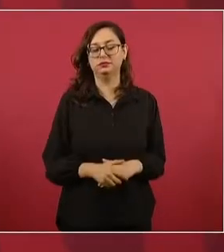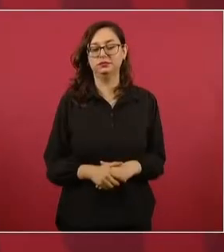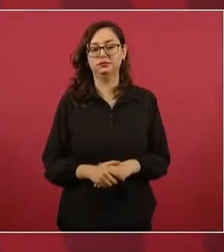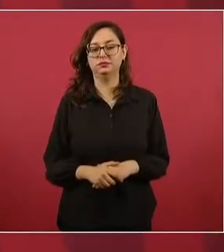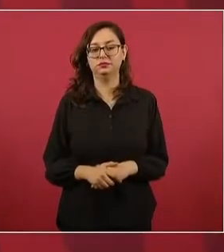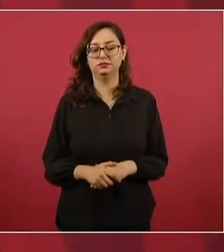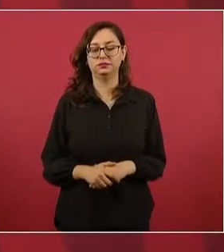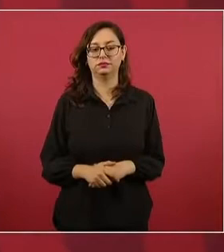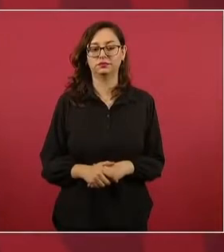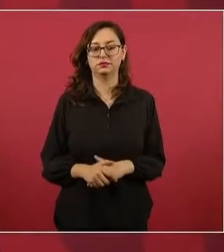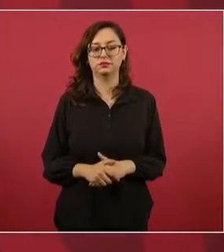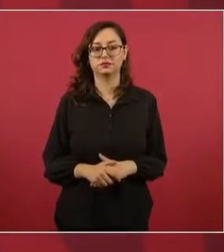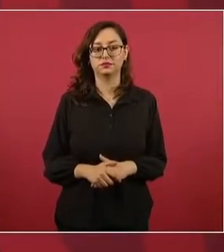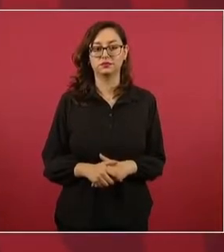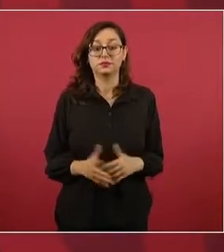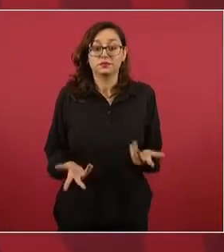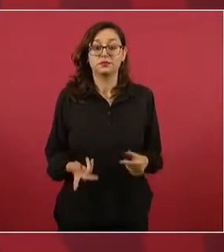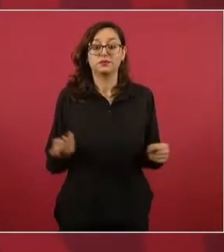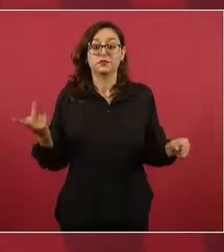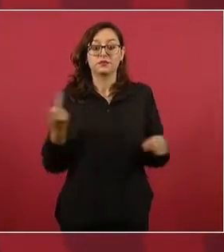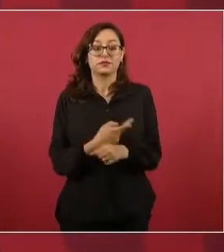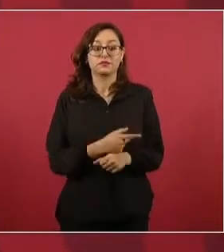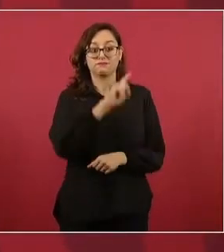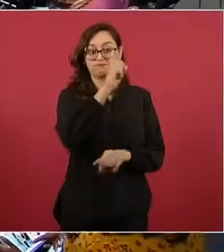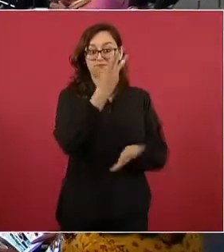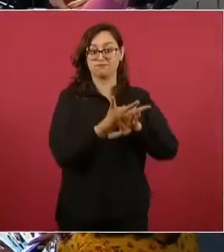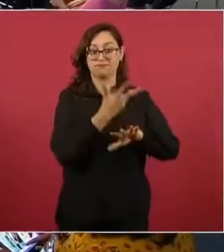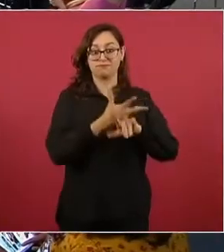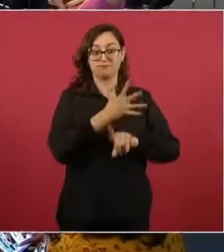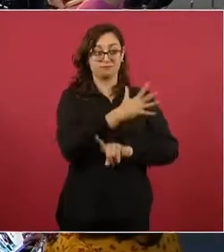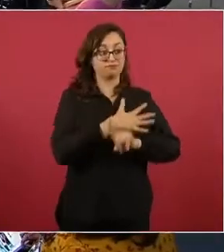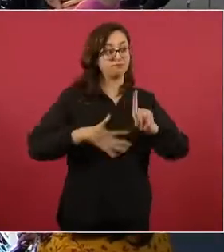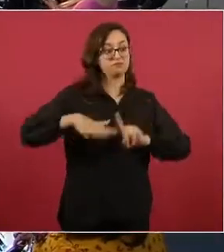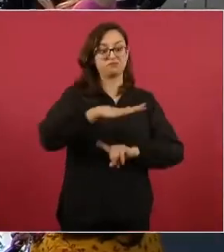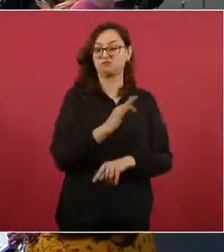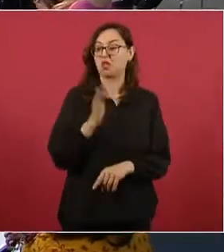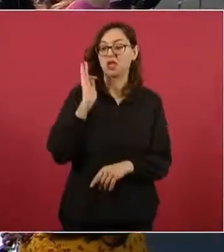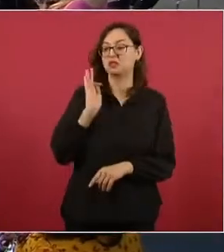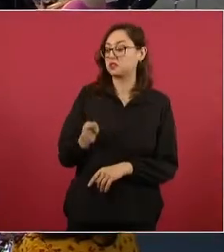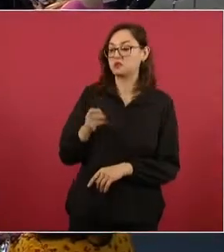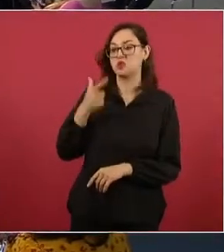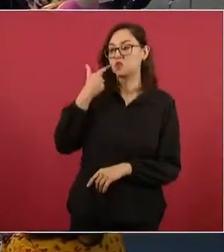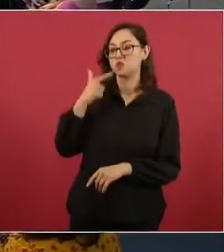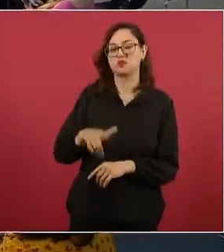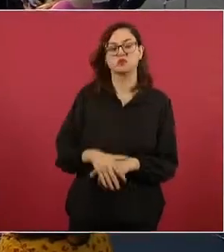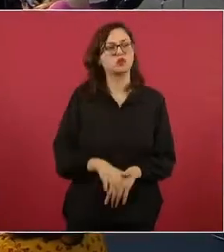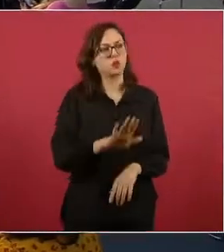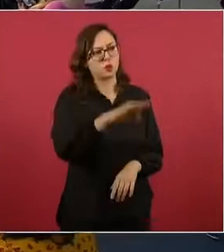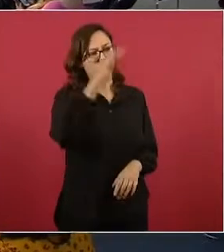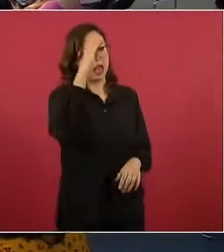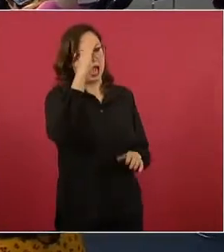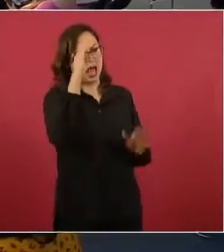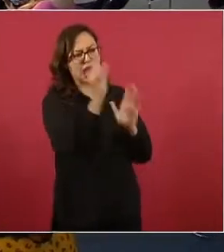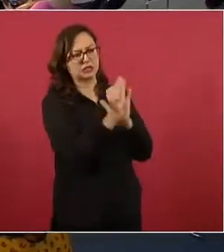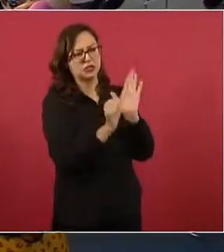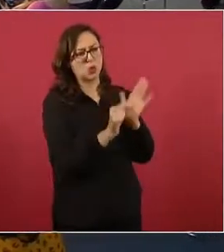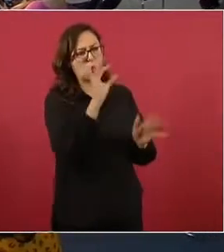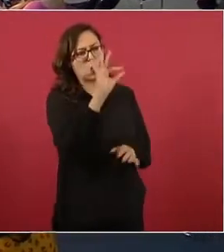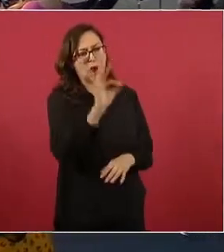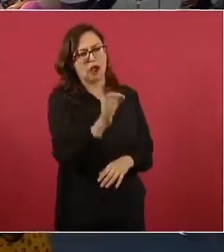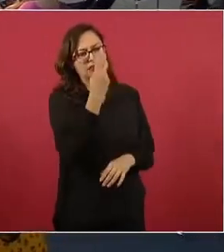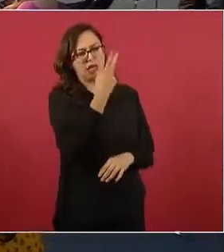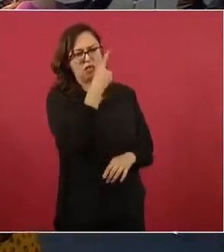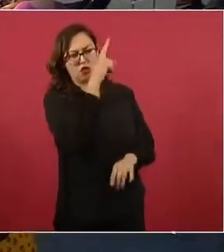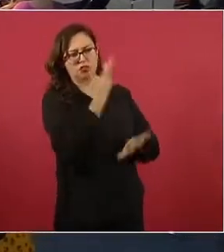no querer aceptar la realidad. ¿Y va a cambiar con título 42 si se quita?